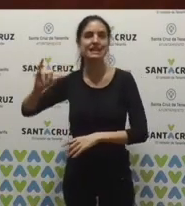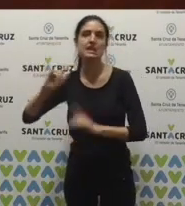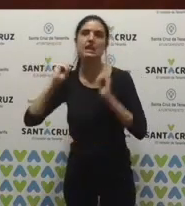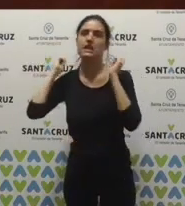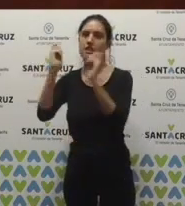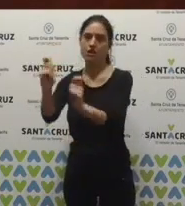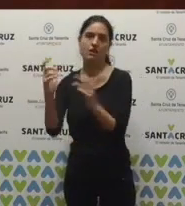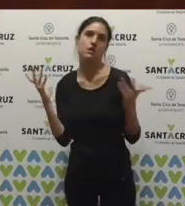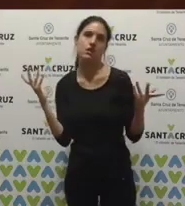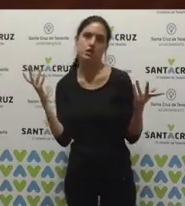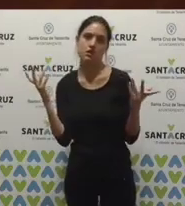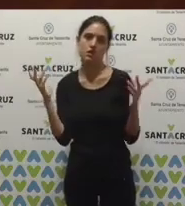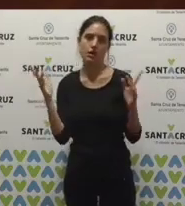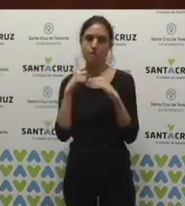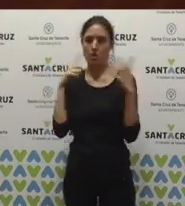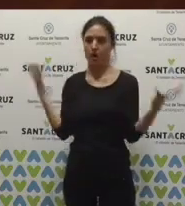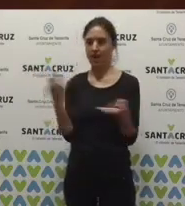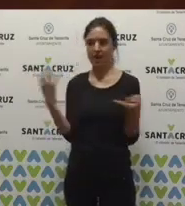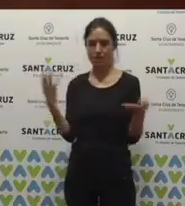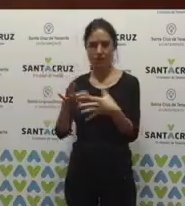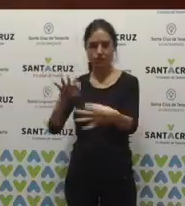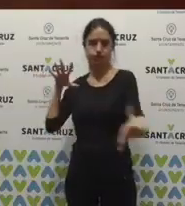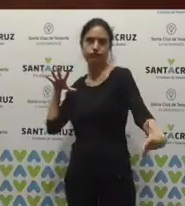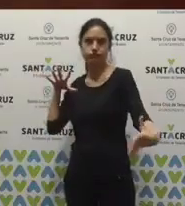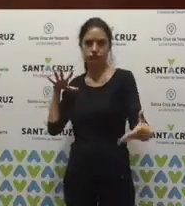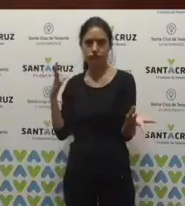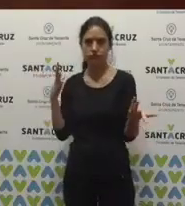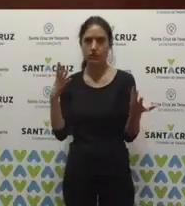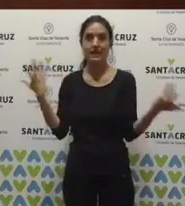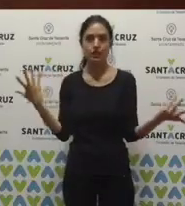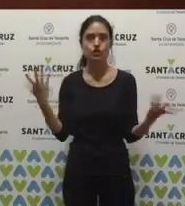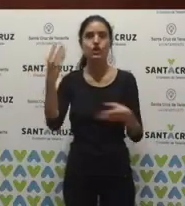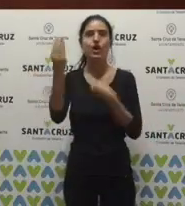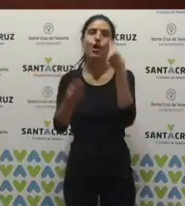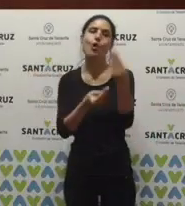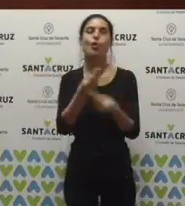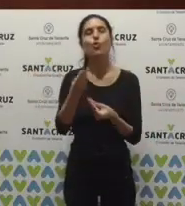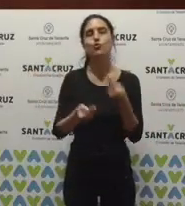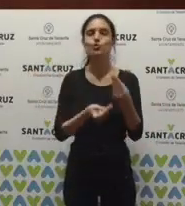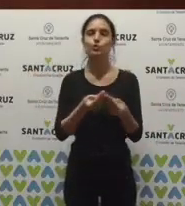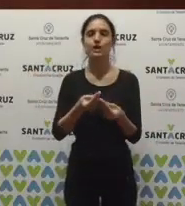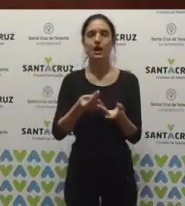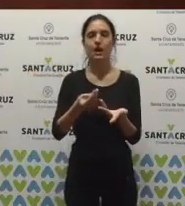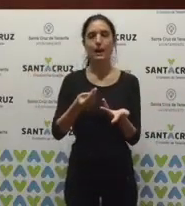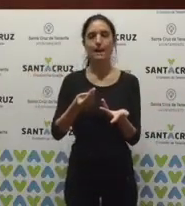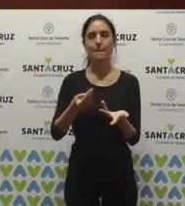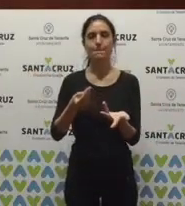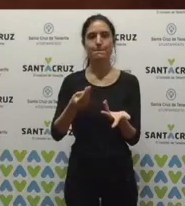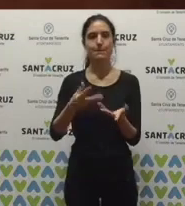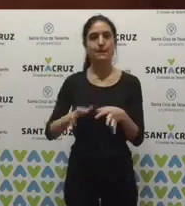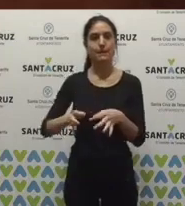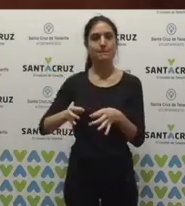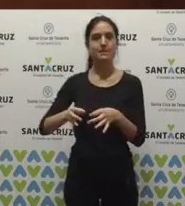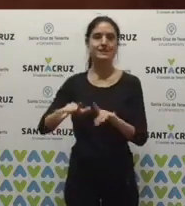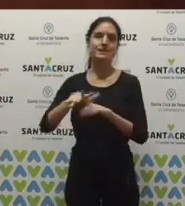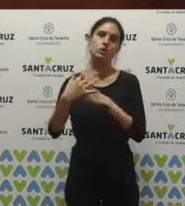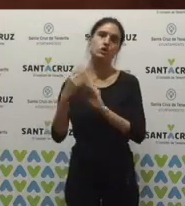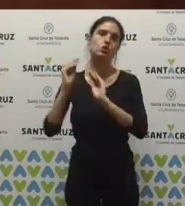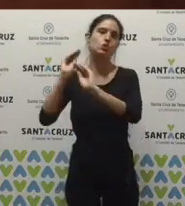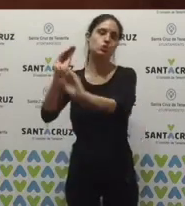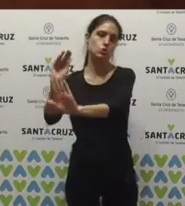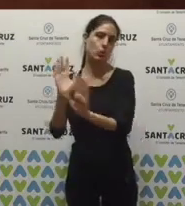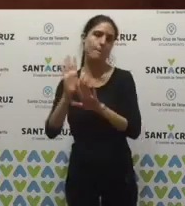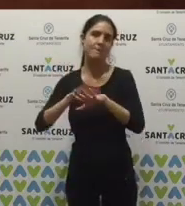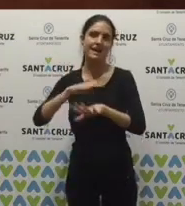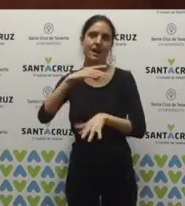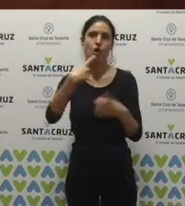por eso estamos hablando de usar subterfugios excepcionales como real decreto-ley es que el estado alarma para hacer cosas que no tienen nada